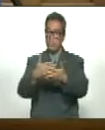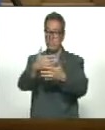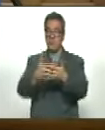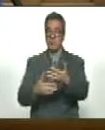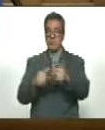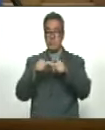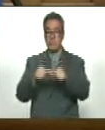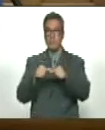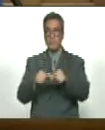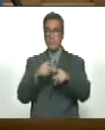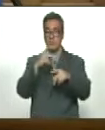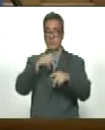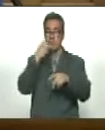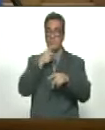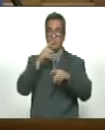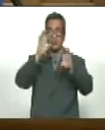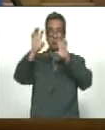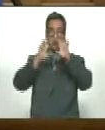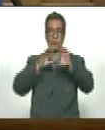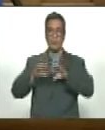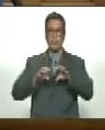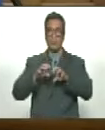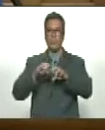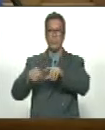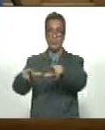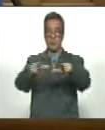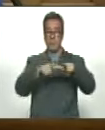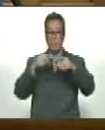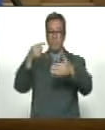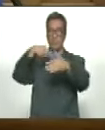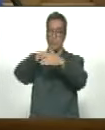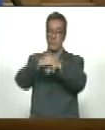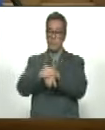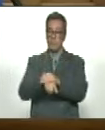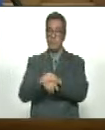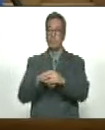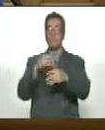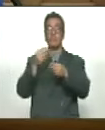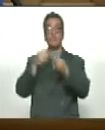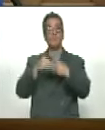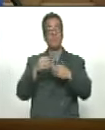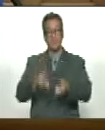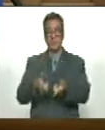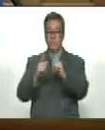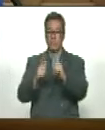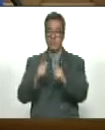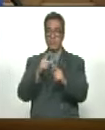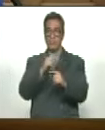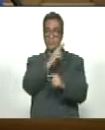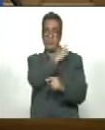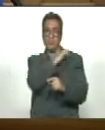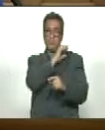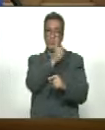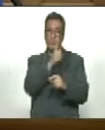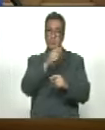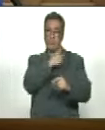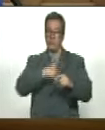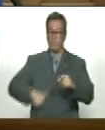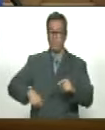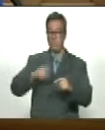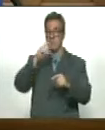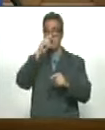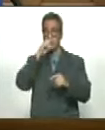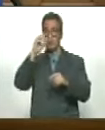Comisión Permanente Política Exterior, Soberanía e Integración, mediante el cual se autoriza al ciudadano Nicolás Maduro